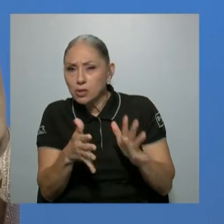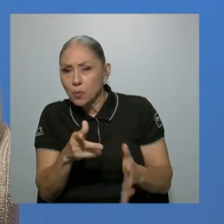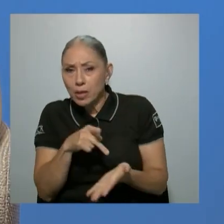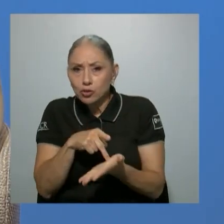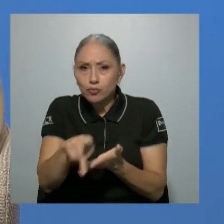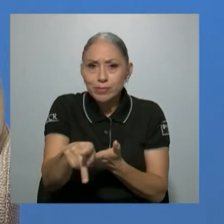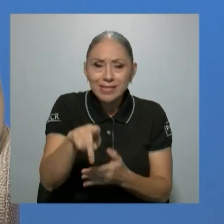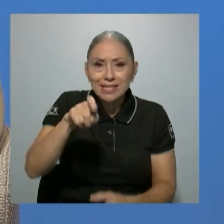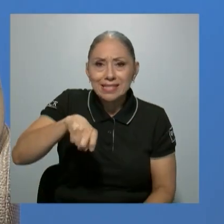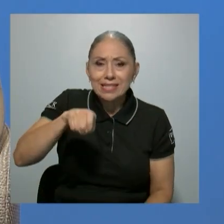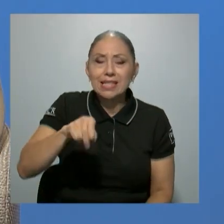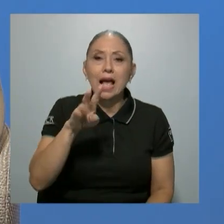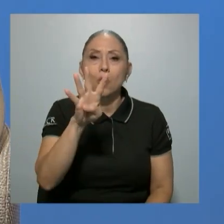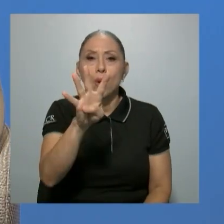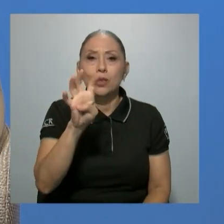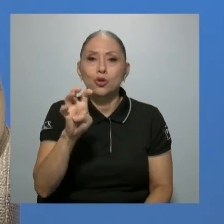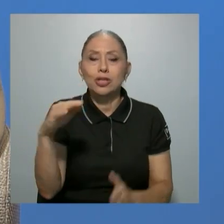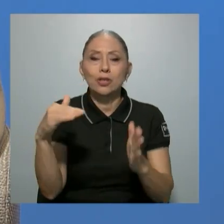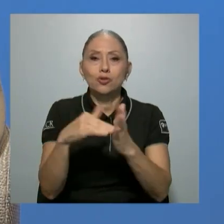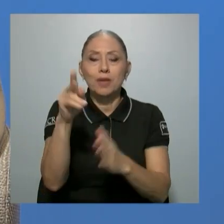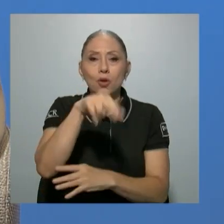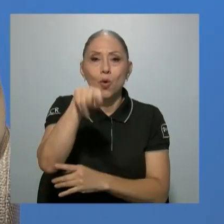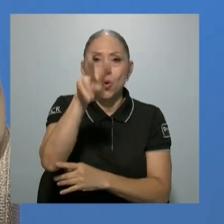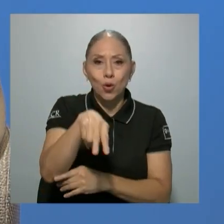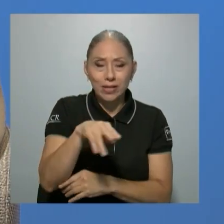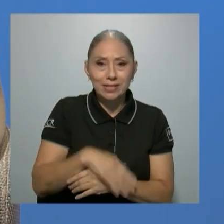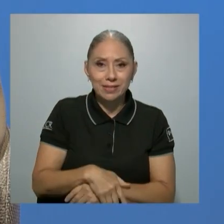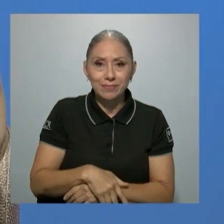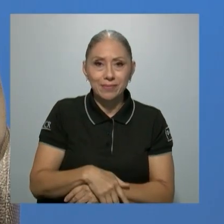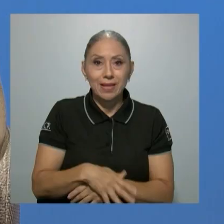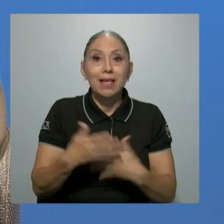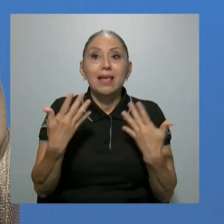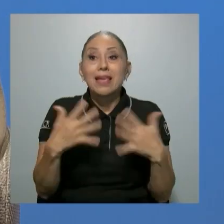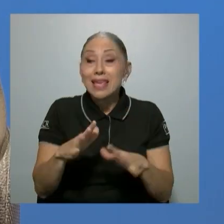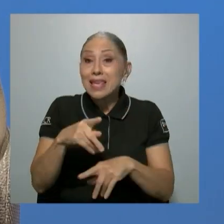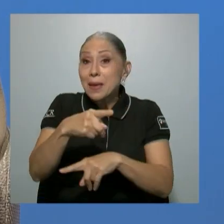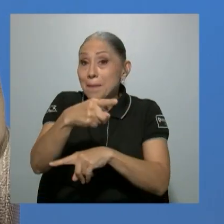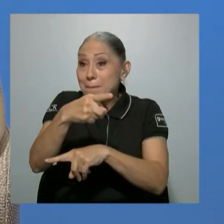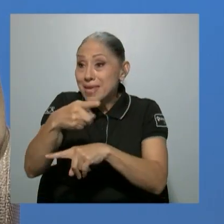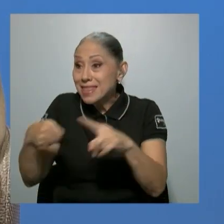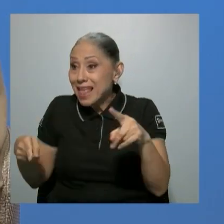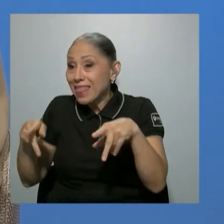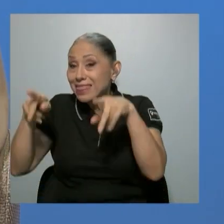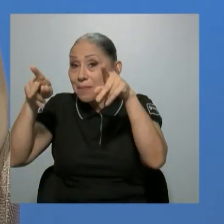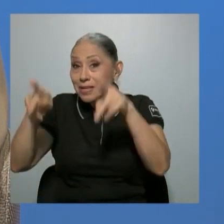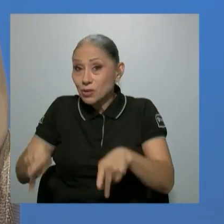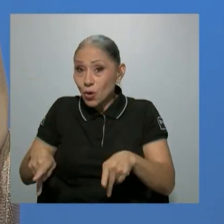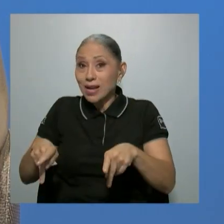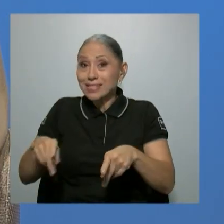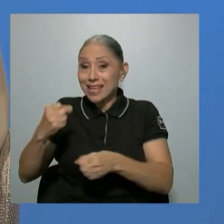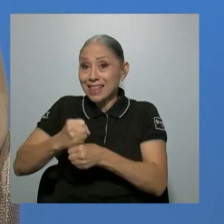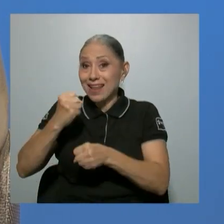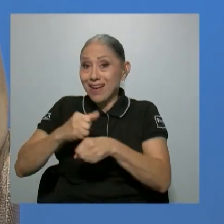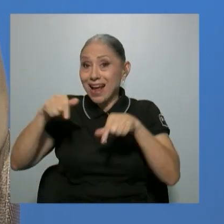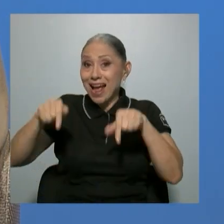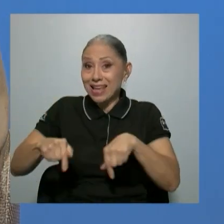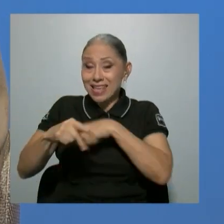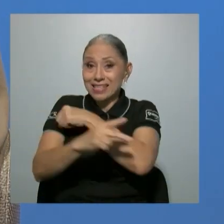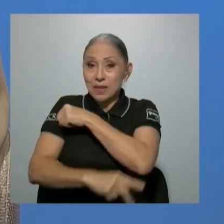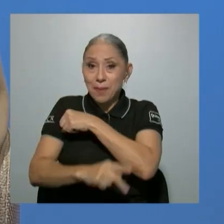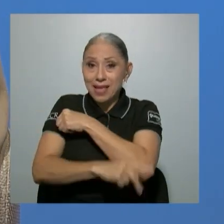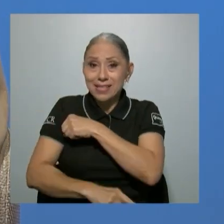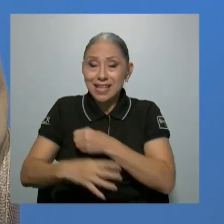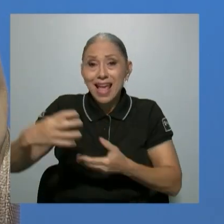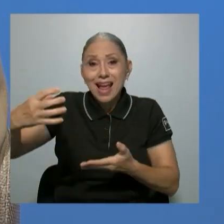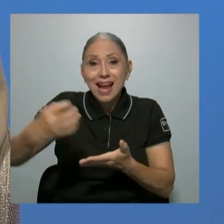para poner un parámetro de comparación, la mitad de las personas que trabajan en este país ganan menos de 400,000